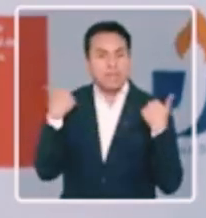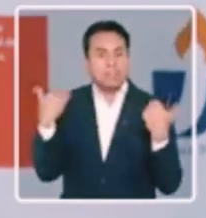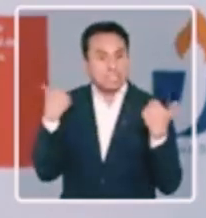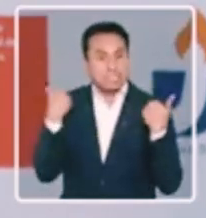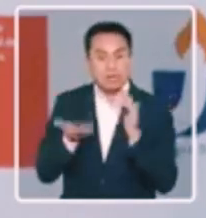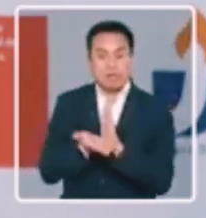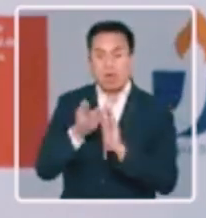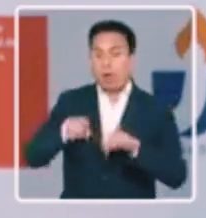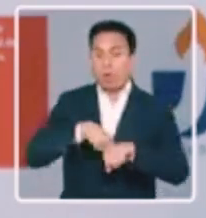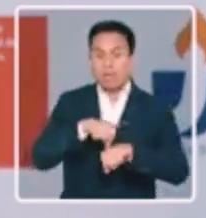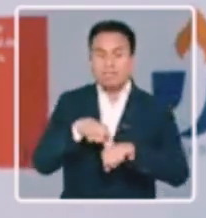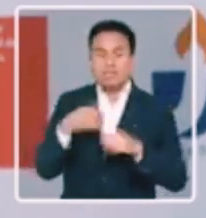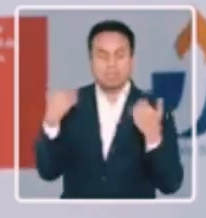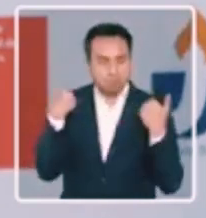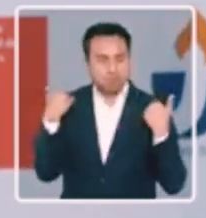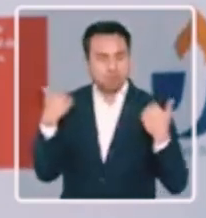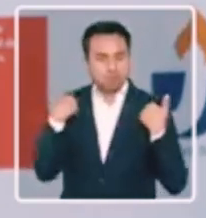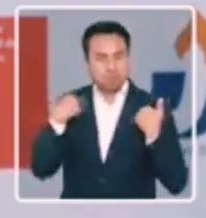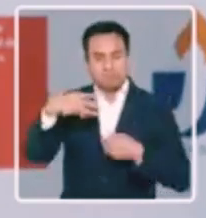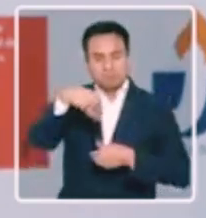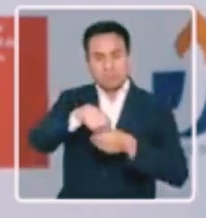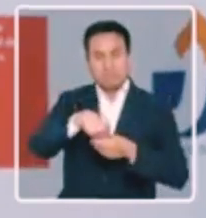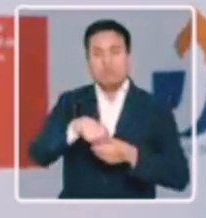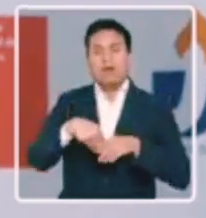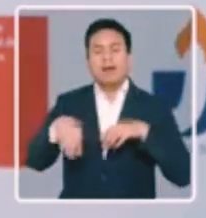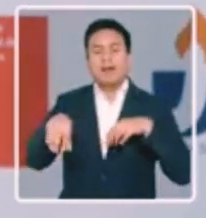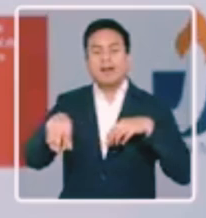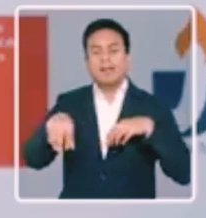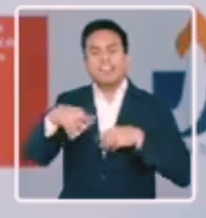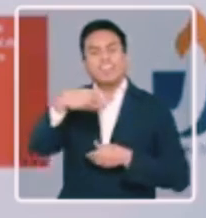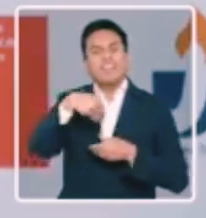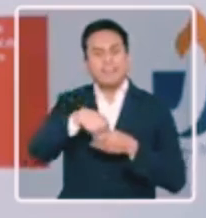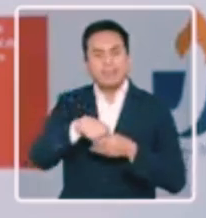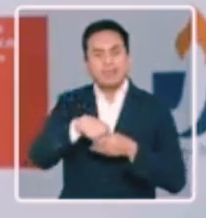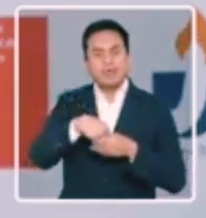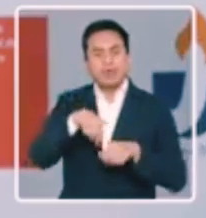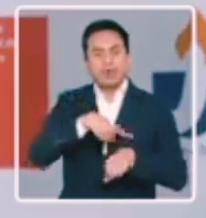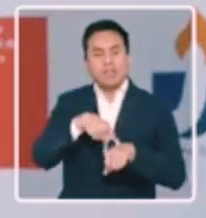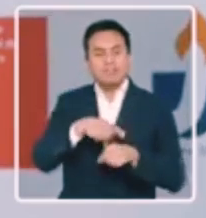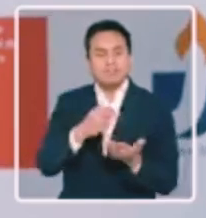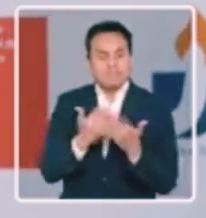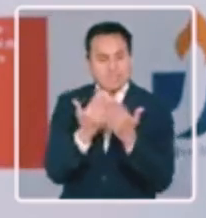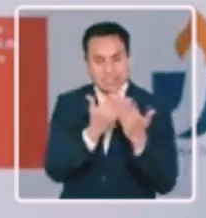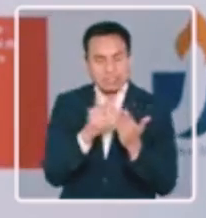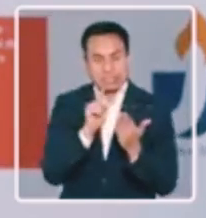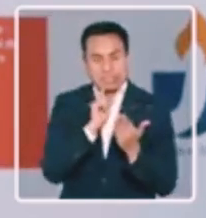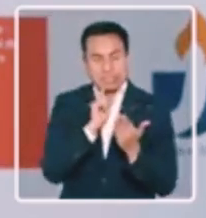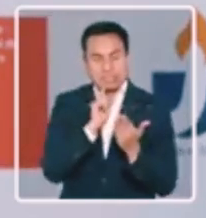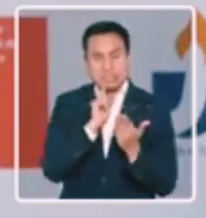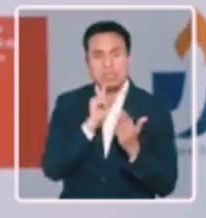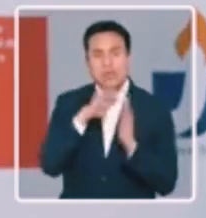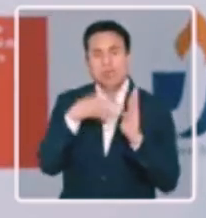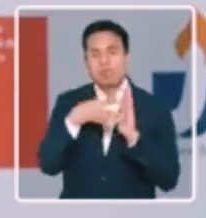física de actividad física dentro de las dentro de las horas lectivas en el